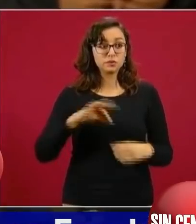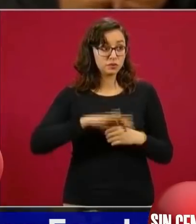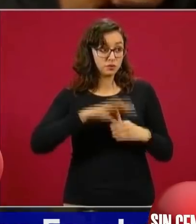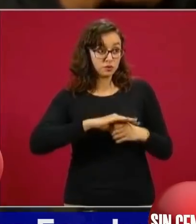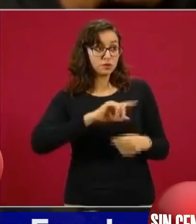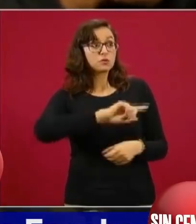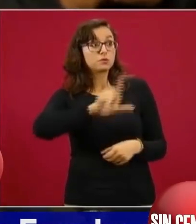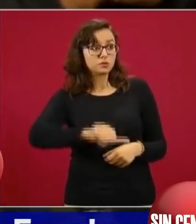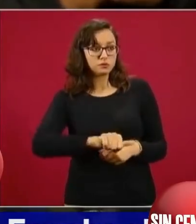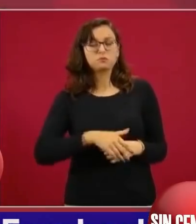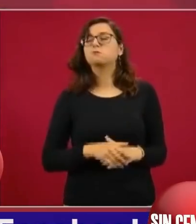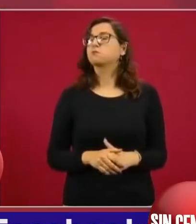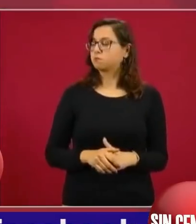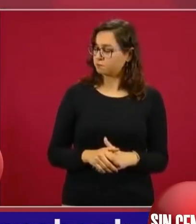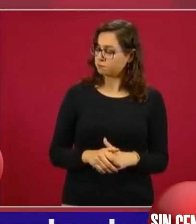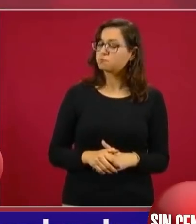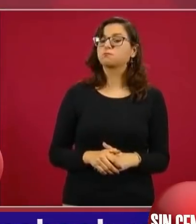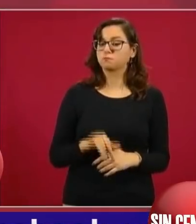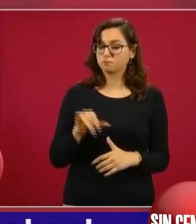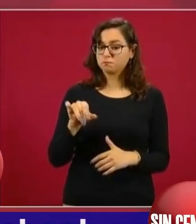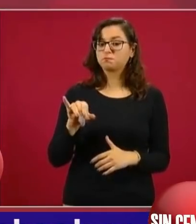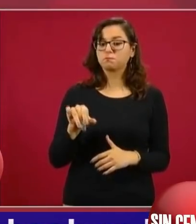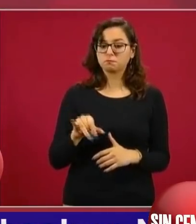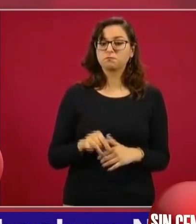Sí, sí, porque